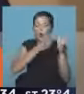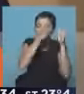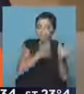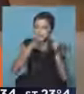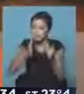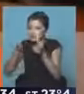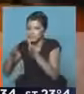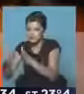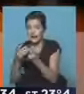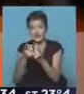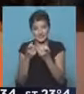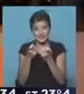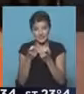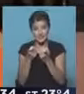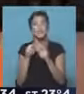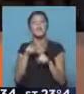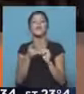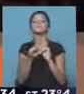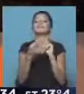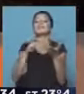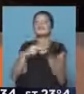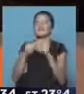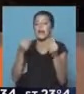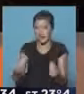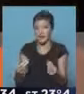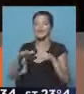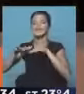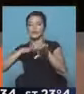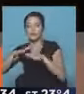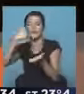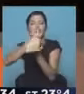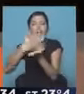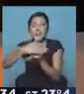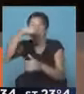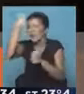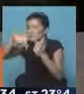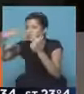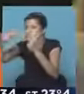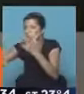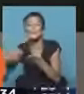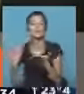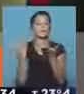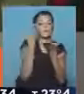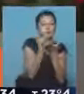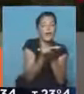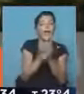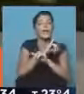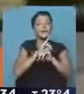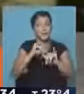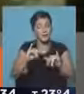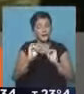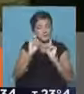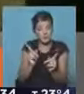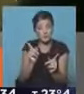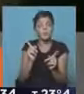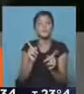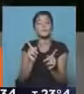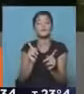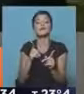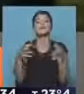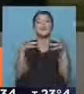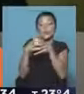los eeuu que implica el traspaso de reportes de situación área por área y la entrega de información sensible y el reemplazo de un